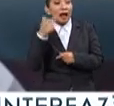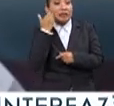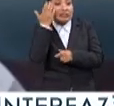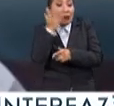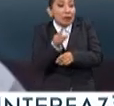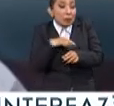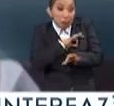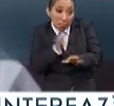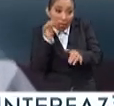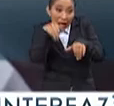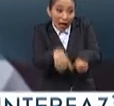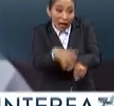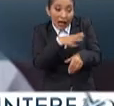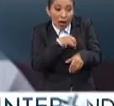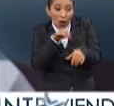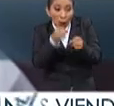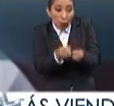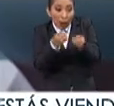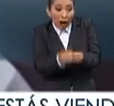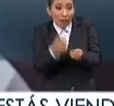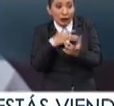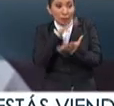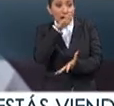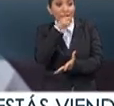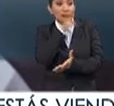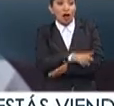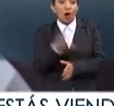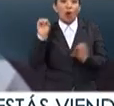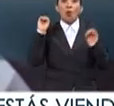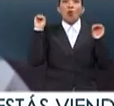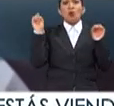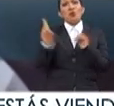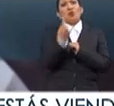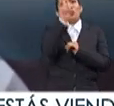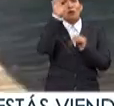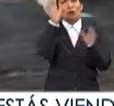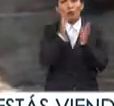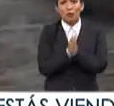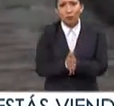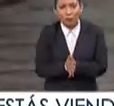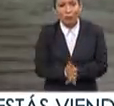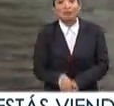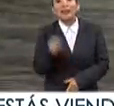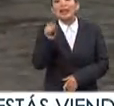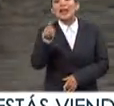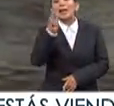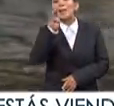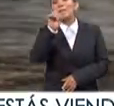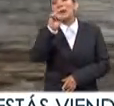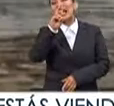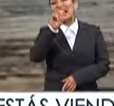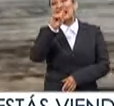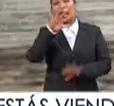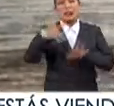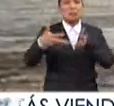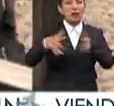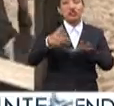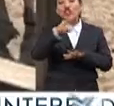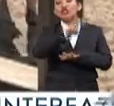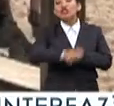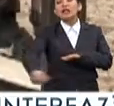fácil última estando en dirección o coche en berlín hay aproximadamente